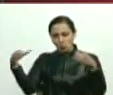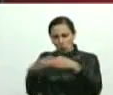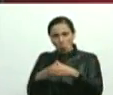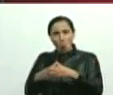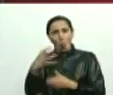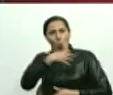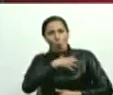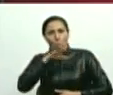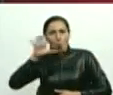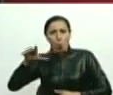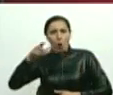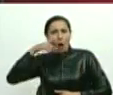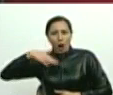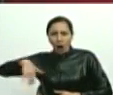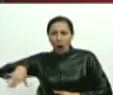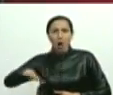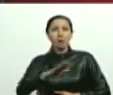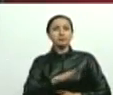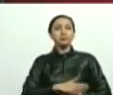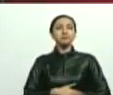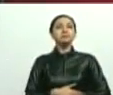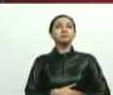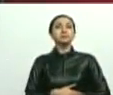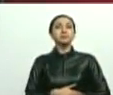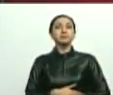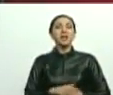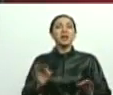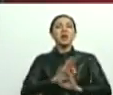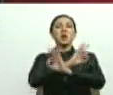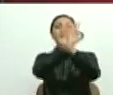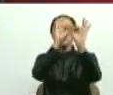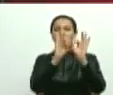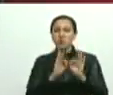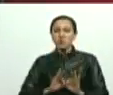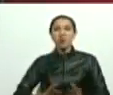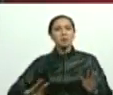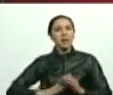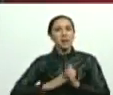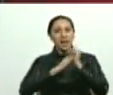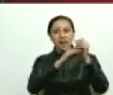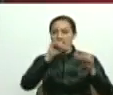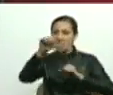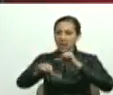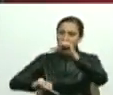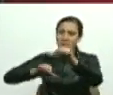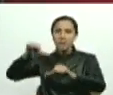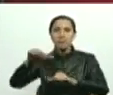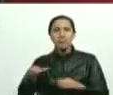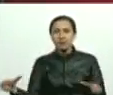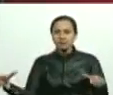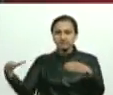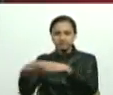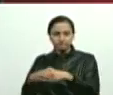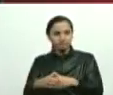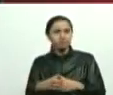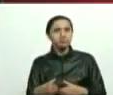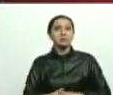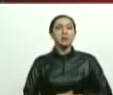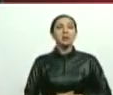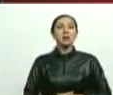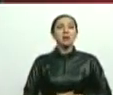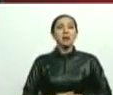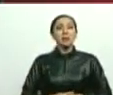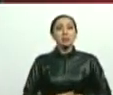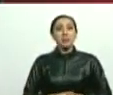modelo caudillesco, el modelo de líderes eternos y el modelo del poder popular, el modelo de la